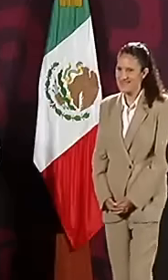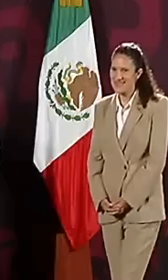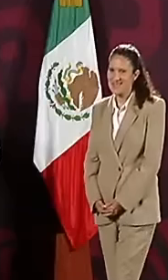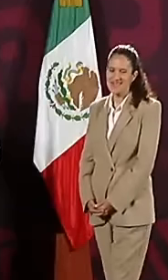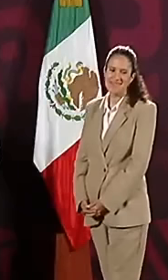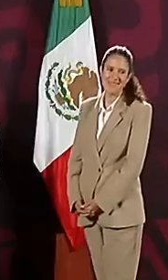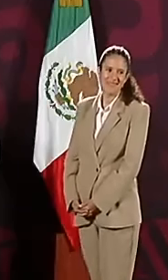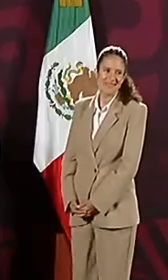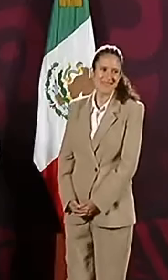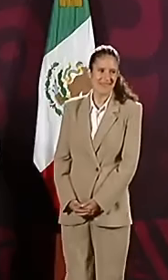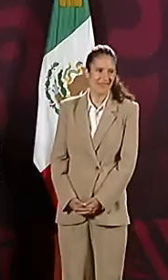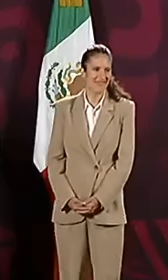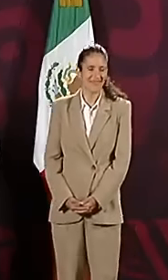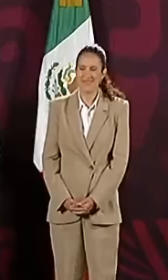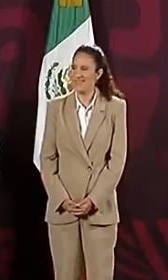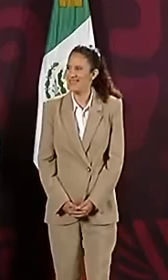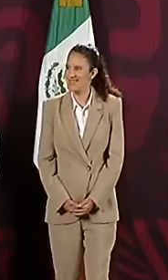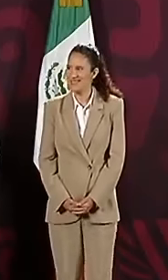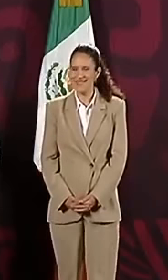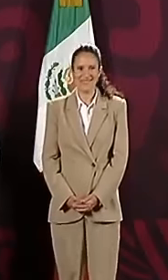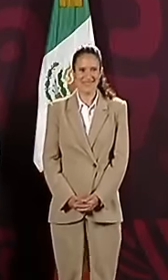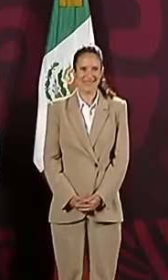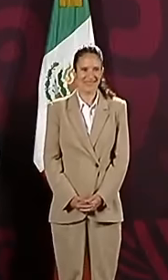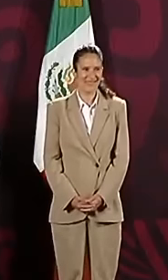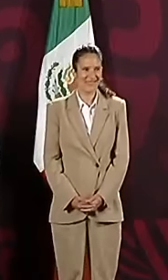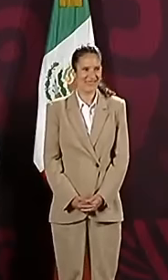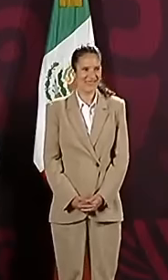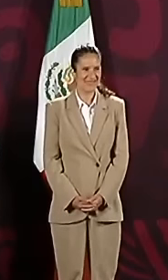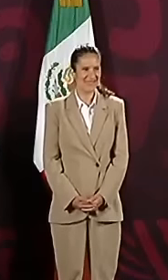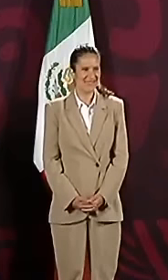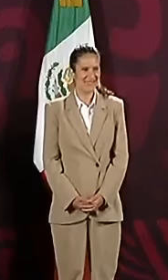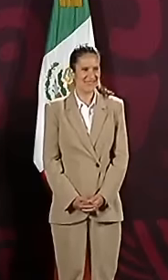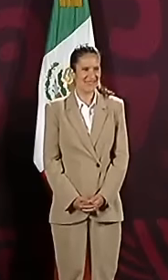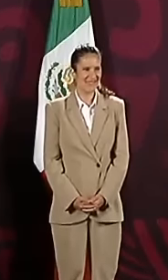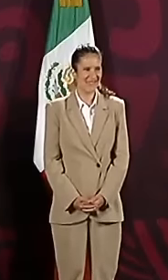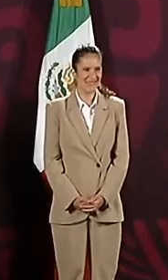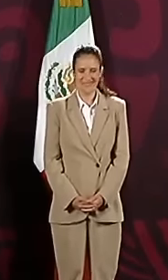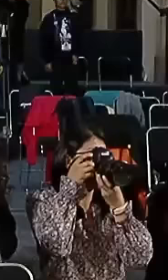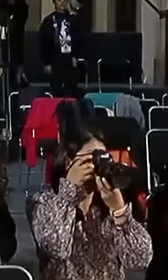Y finalmente, Irma Moreno. Adelante, Irma.